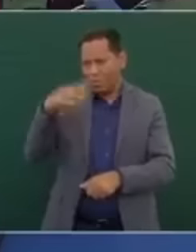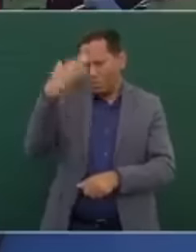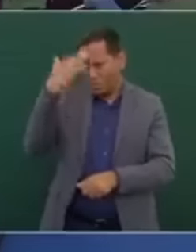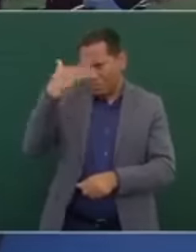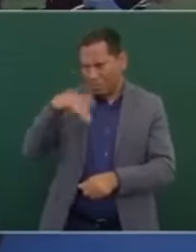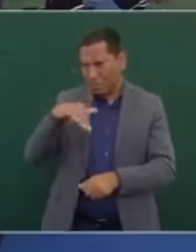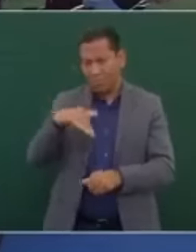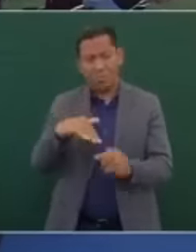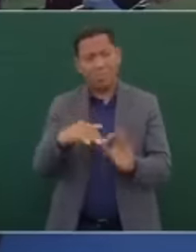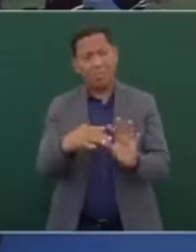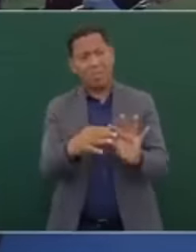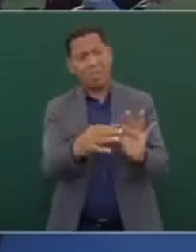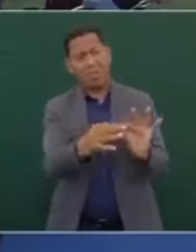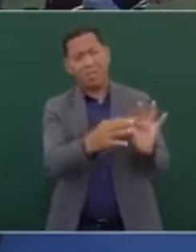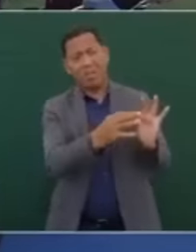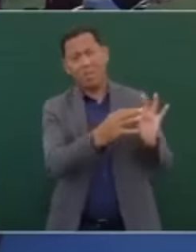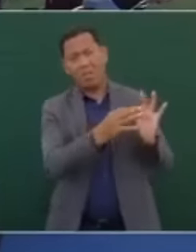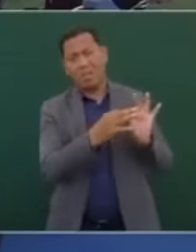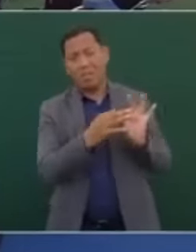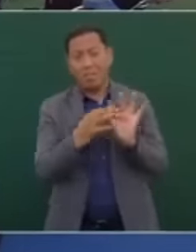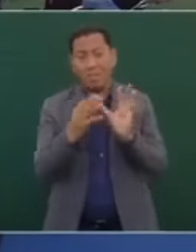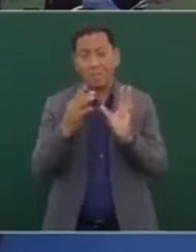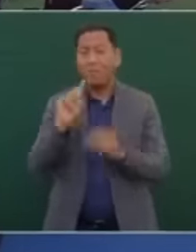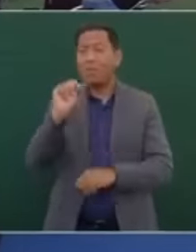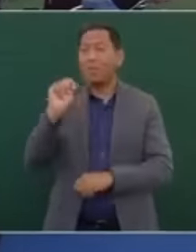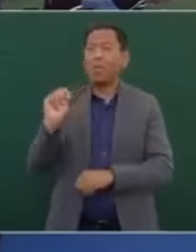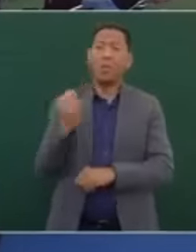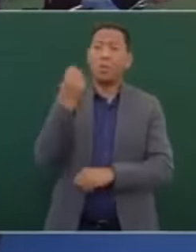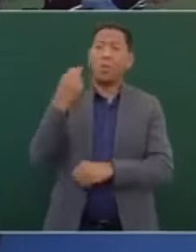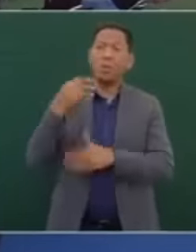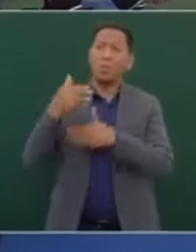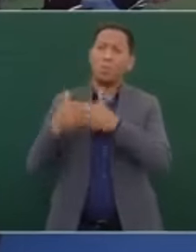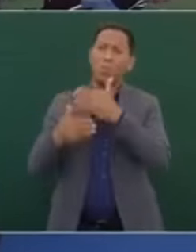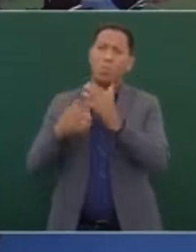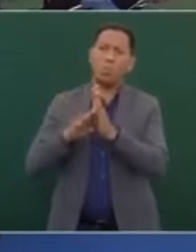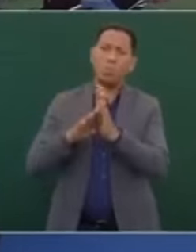hablan del avance tecnológico,